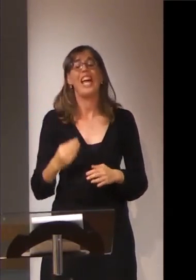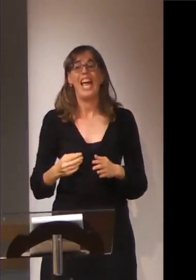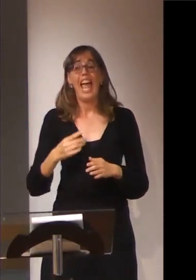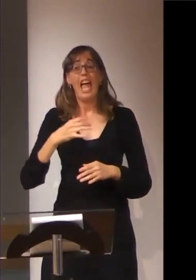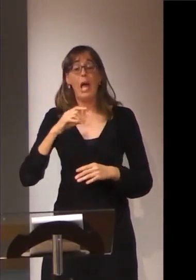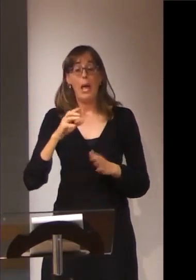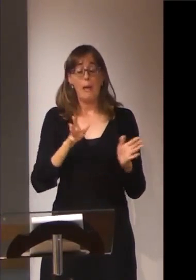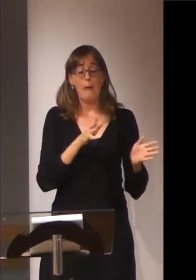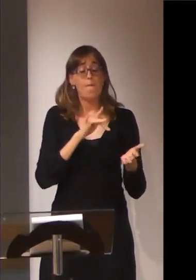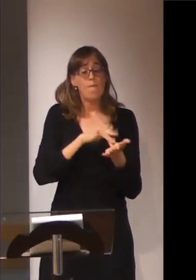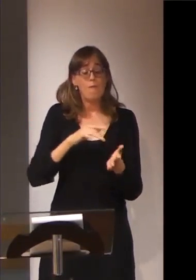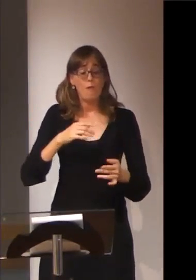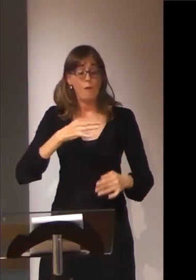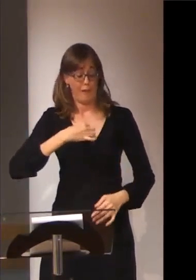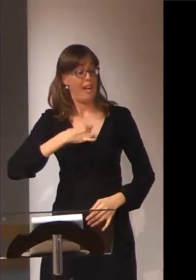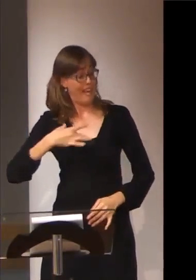segundas.